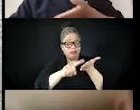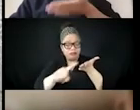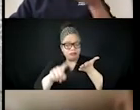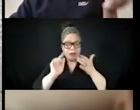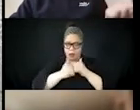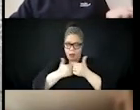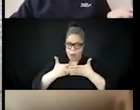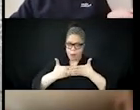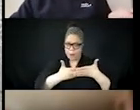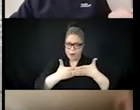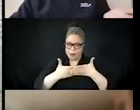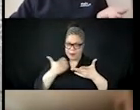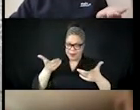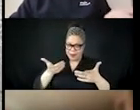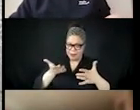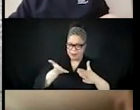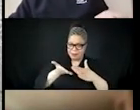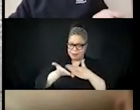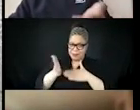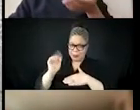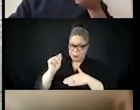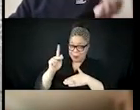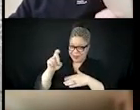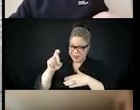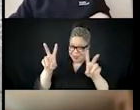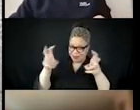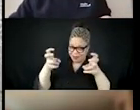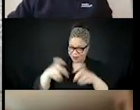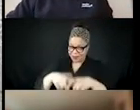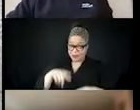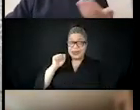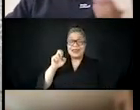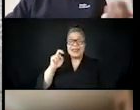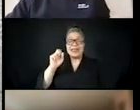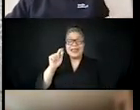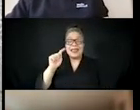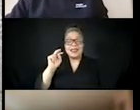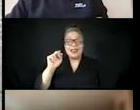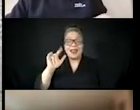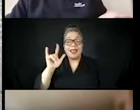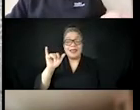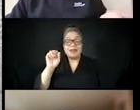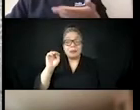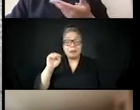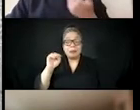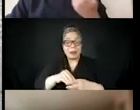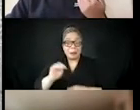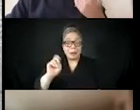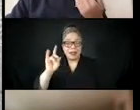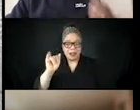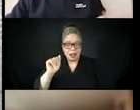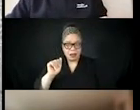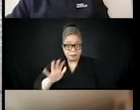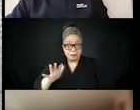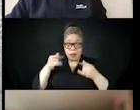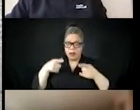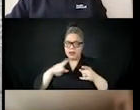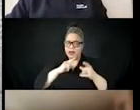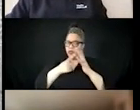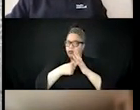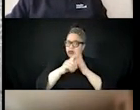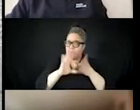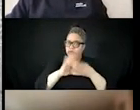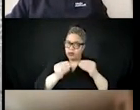sensacionalismo en los medios de comunicación esta es una historia de origen de nuestra